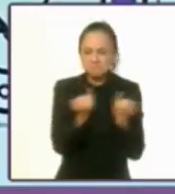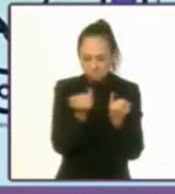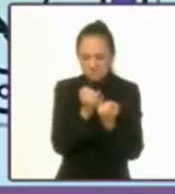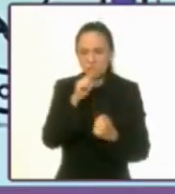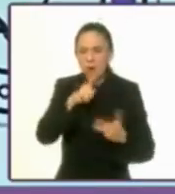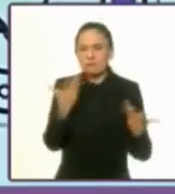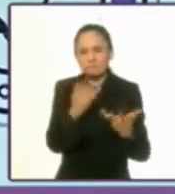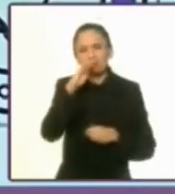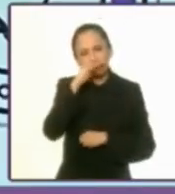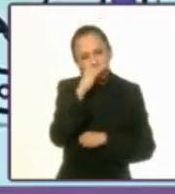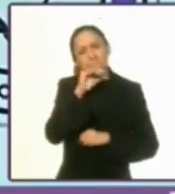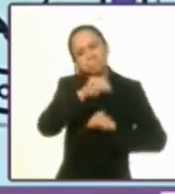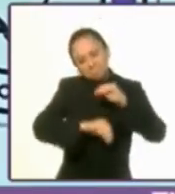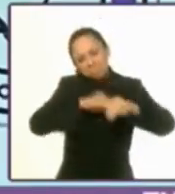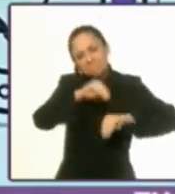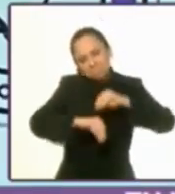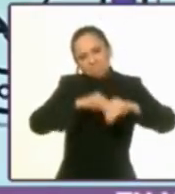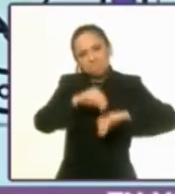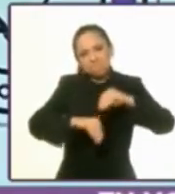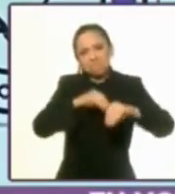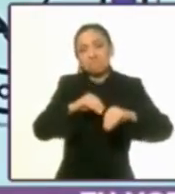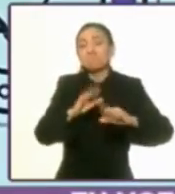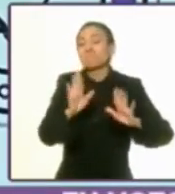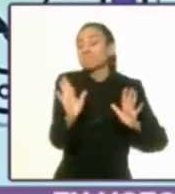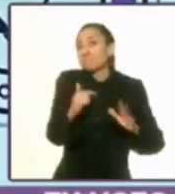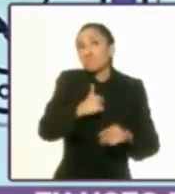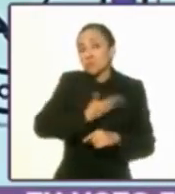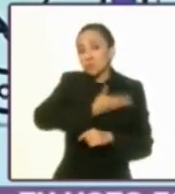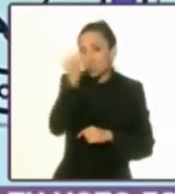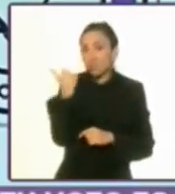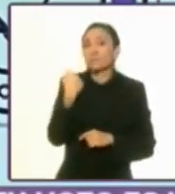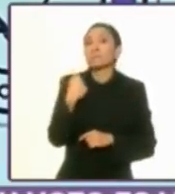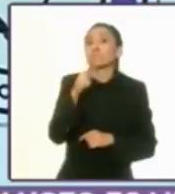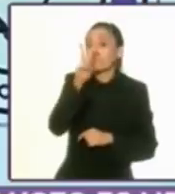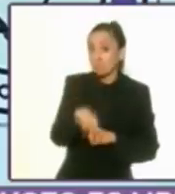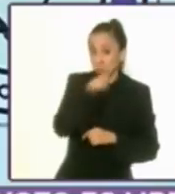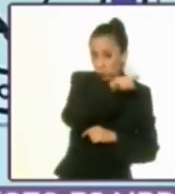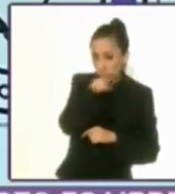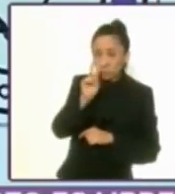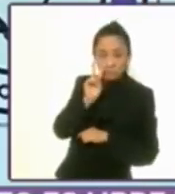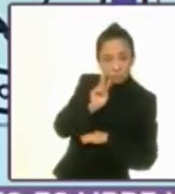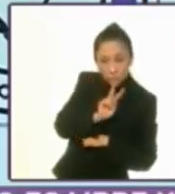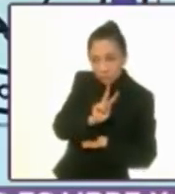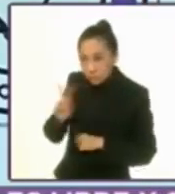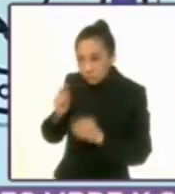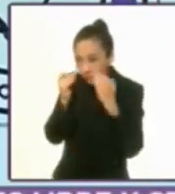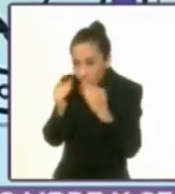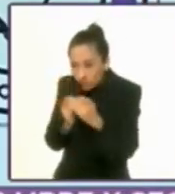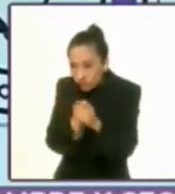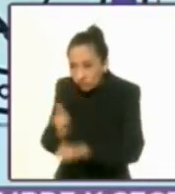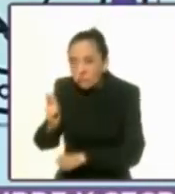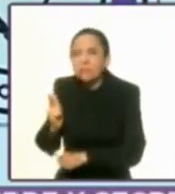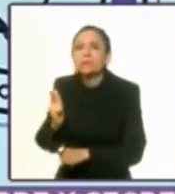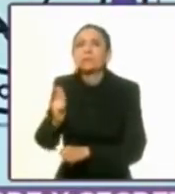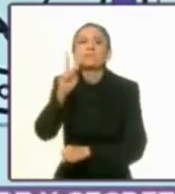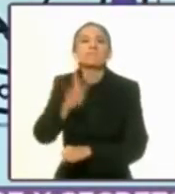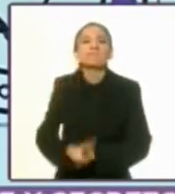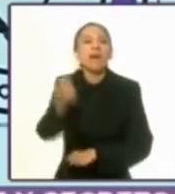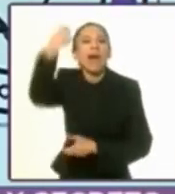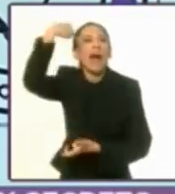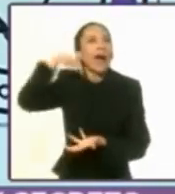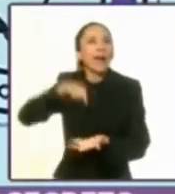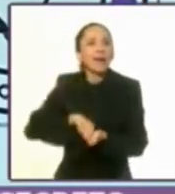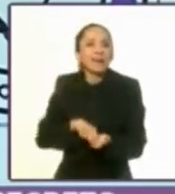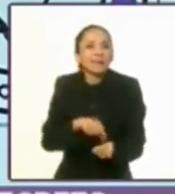no sé si las hubieran visto no se lo podrían imaginar la calidad